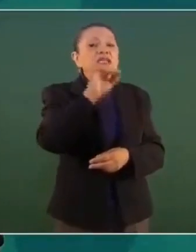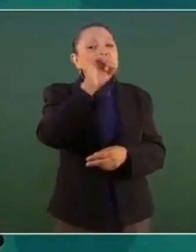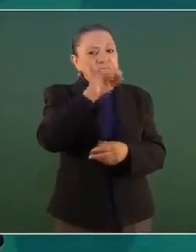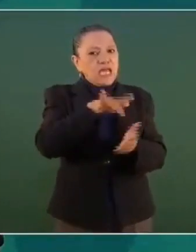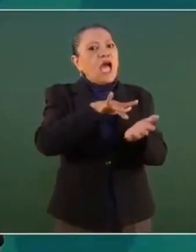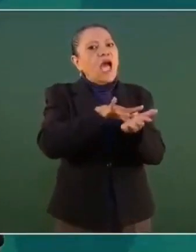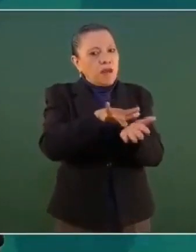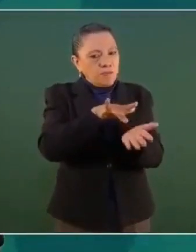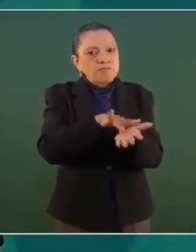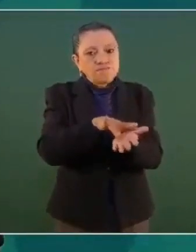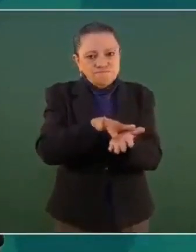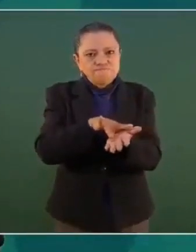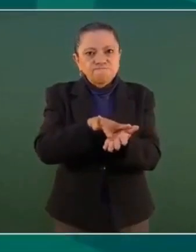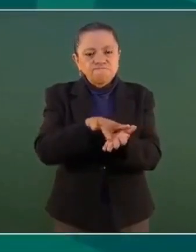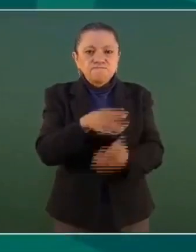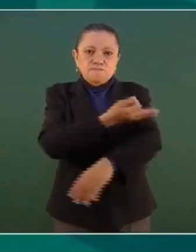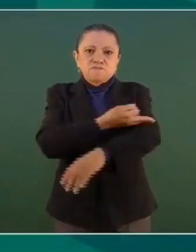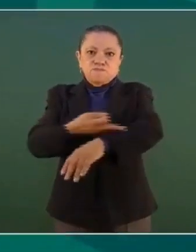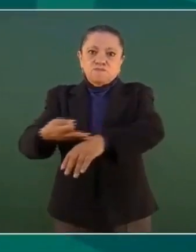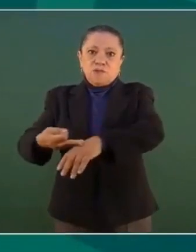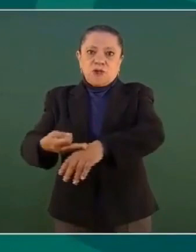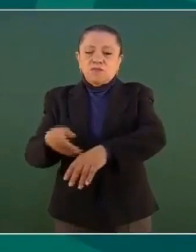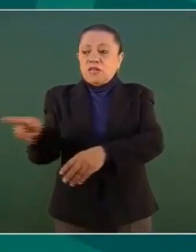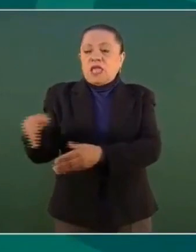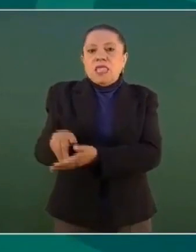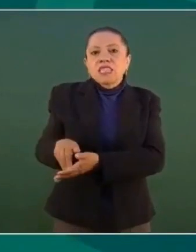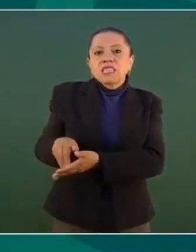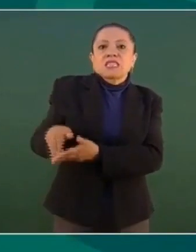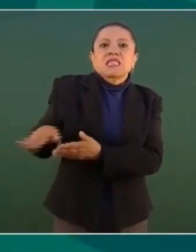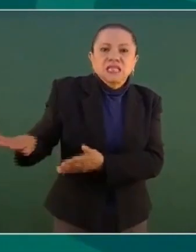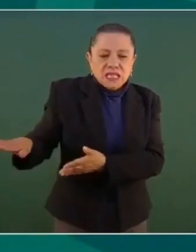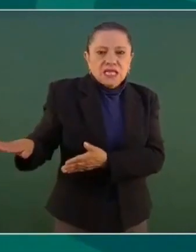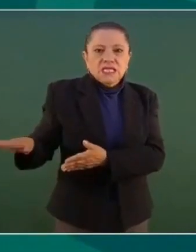apoye a las familias desplazadas.